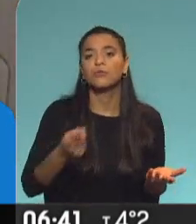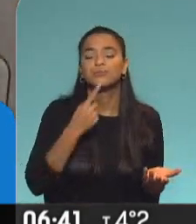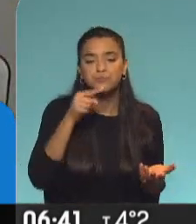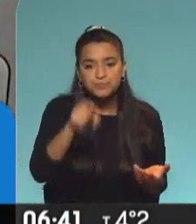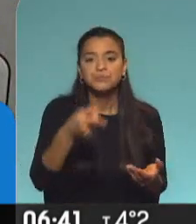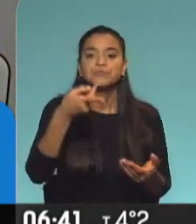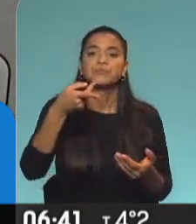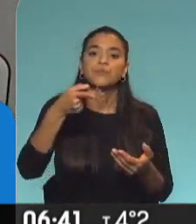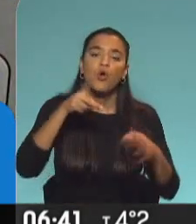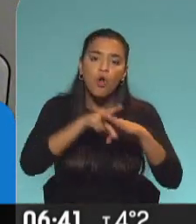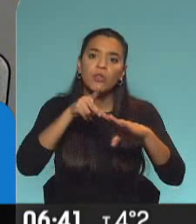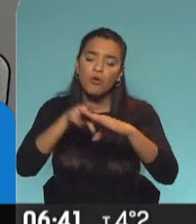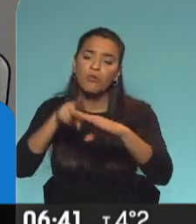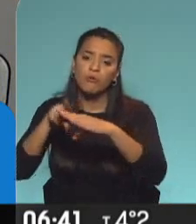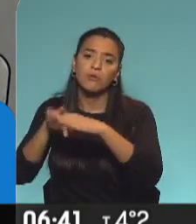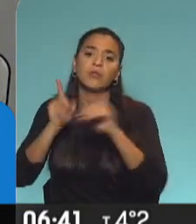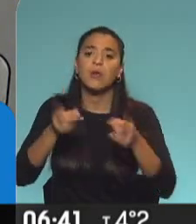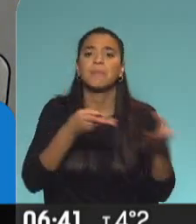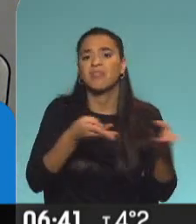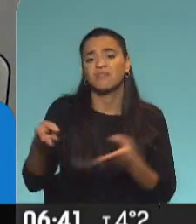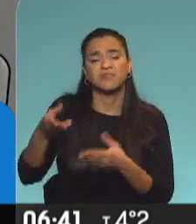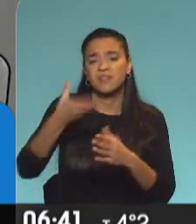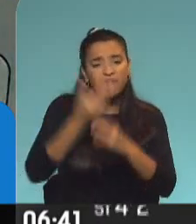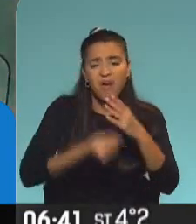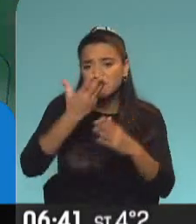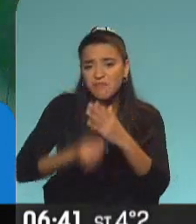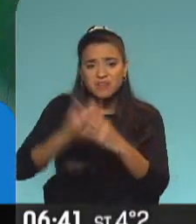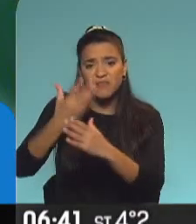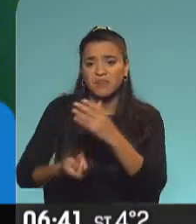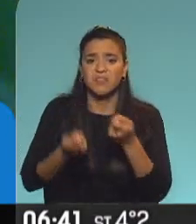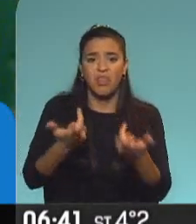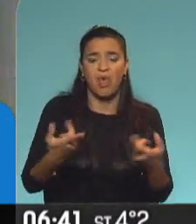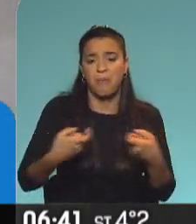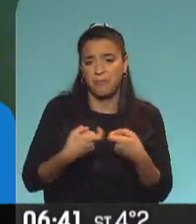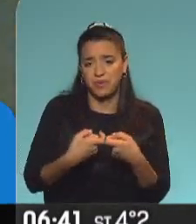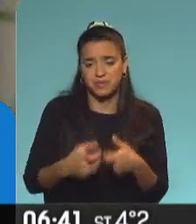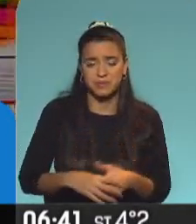los reiterados cortes de luz y el servicio deficiente que brinda la empresa